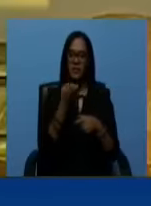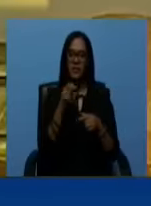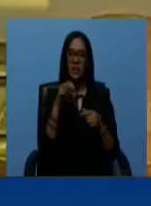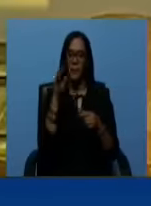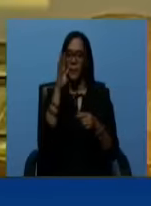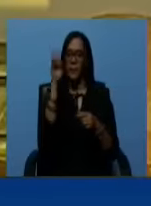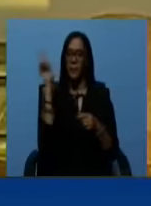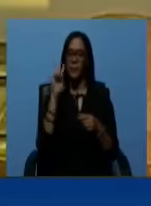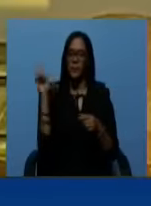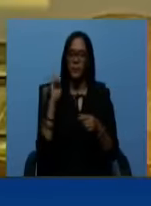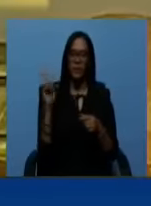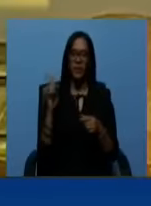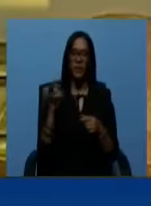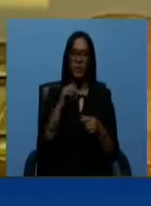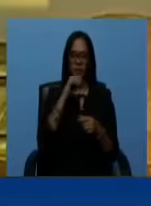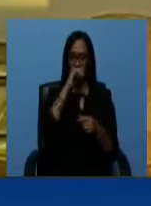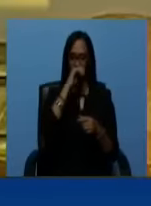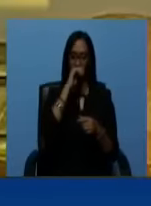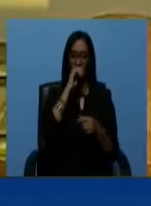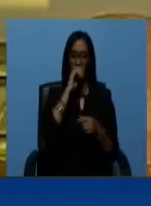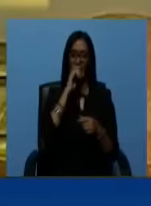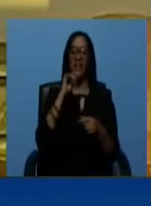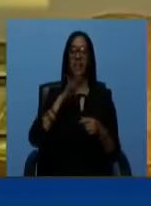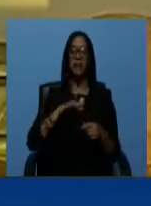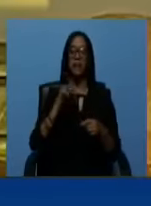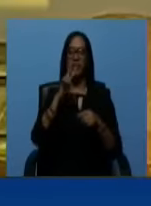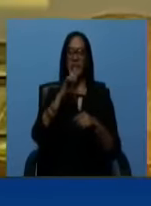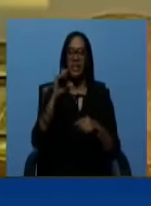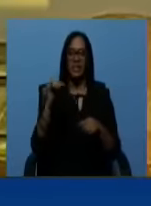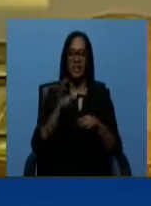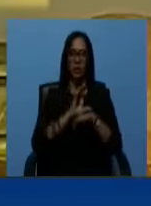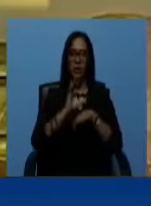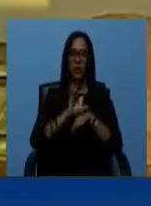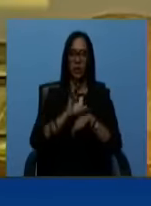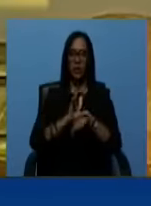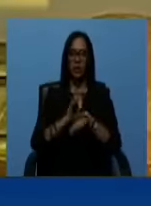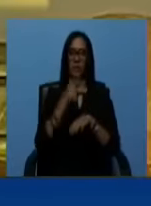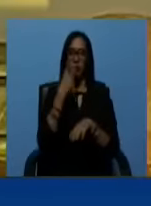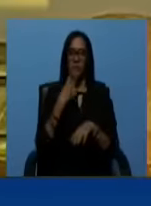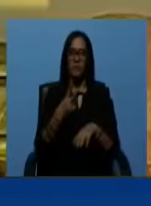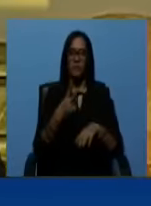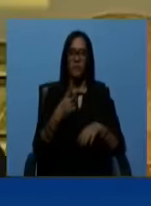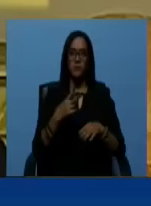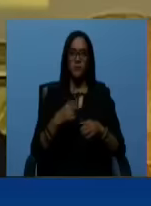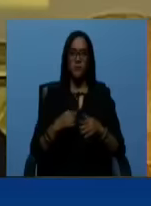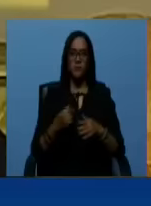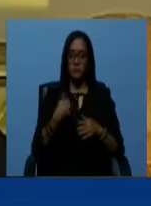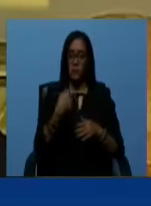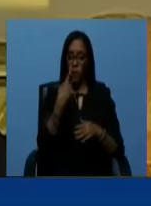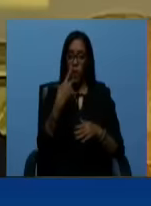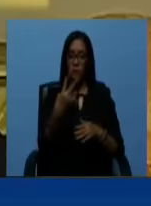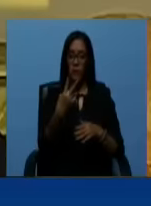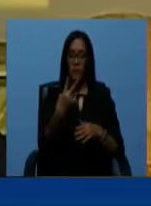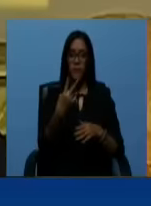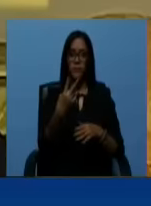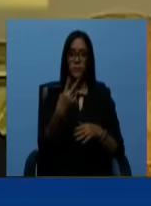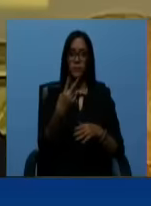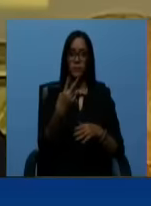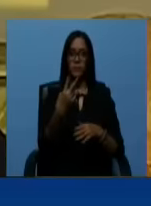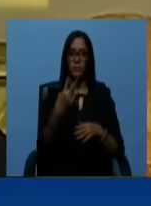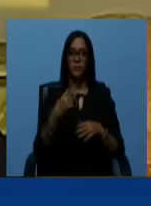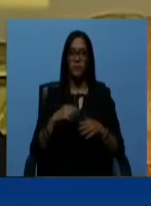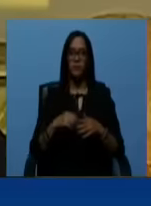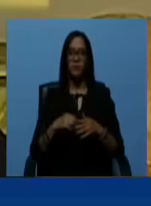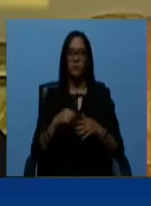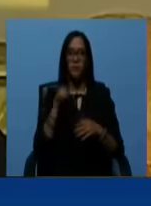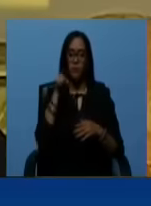en la peregrinación, estuve en 300 ciudades, lo vi. Yo lo vi.